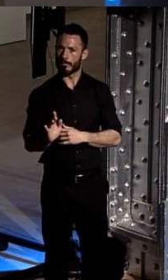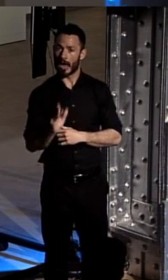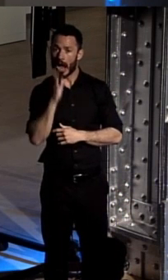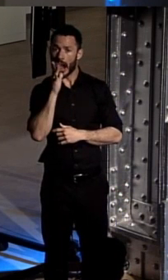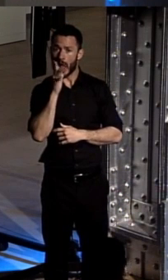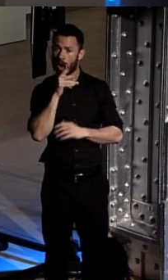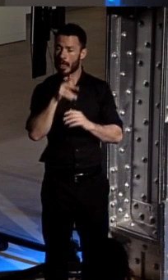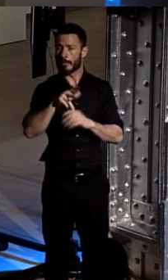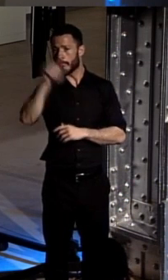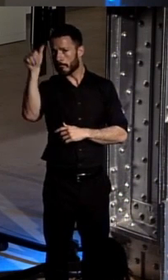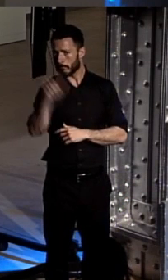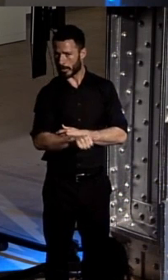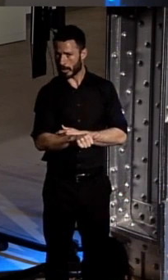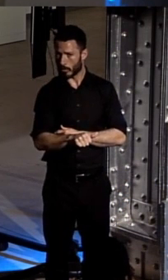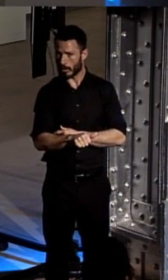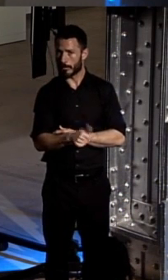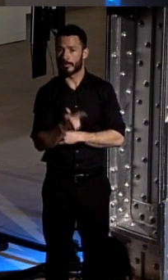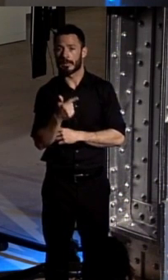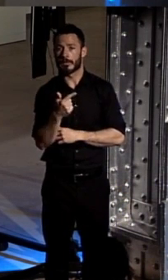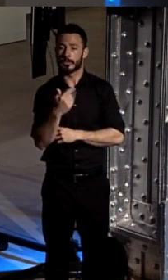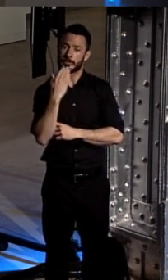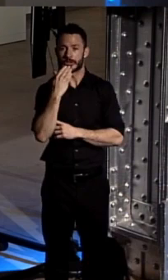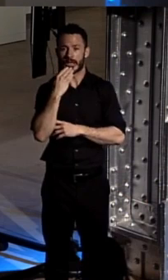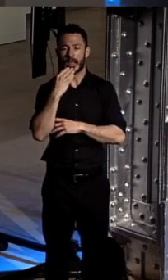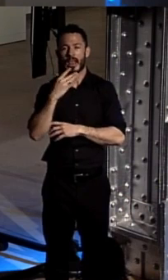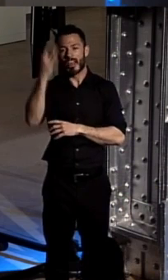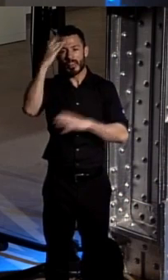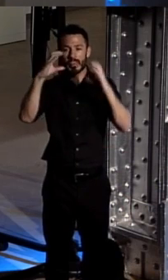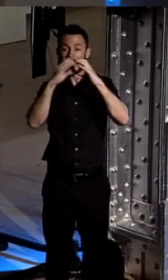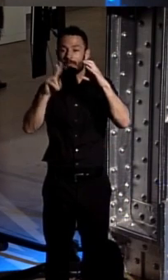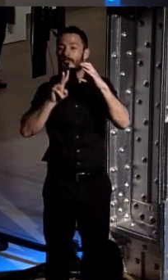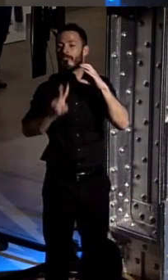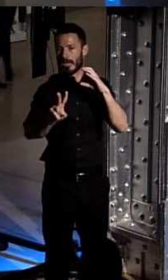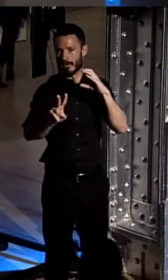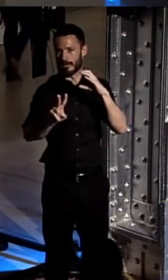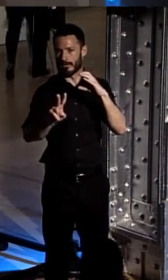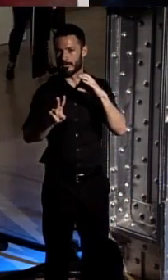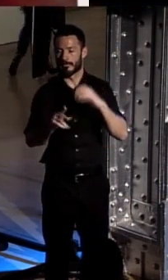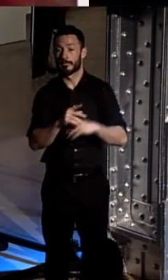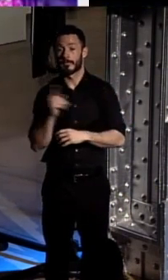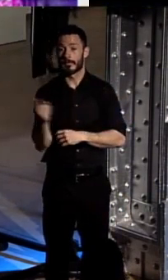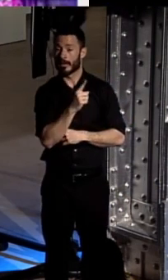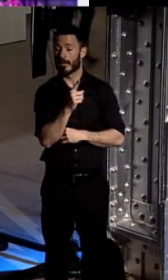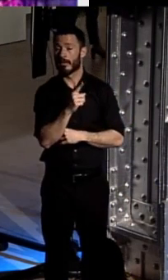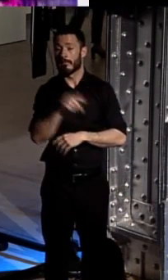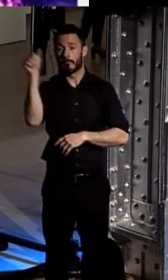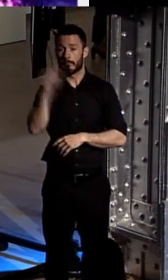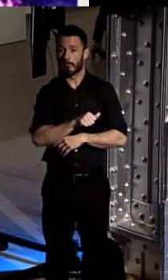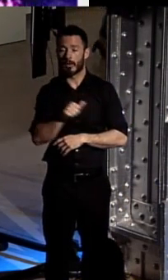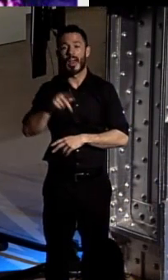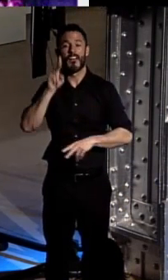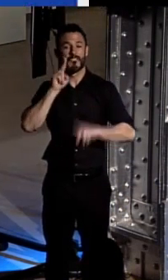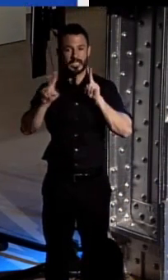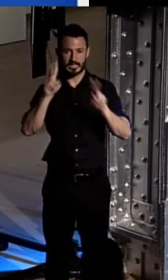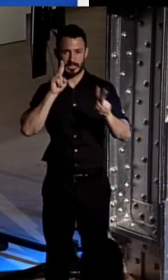una película vista a través del cerebro que alguien la está viendo. Lo que tienen de ese lado es la película y lo que ven de este lado es la película vista